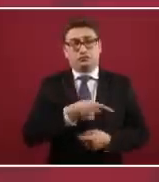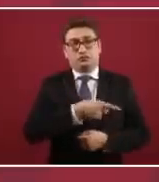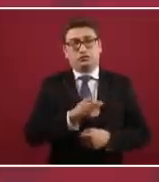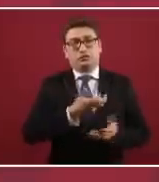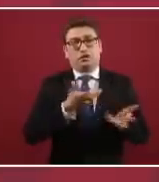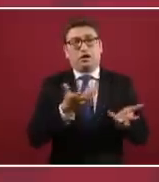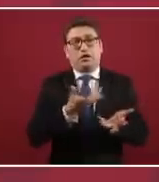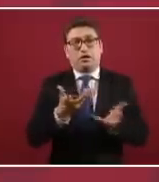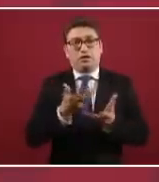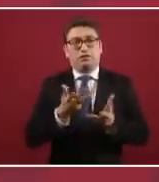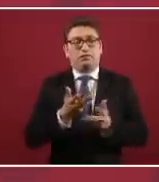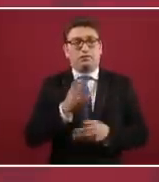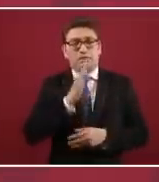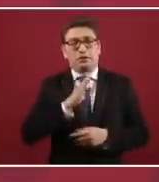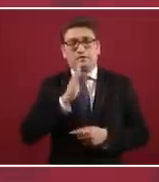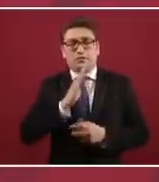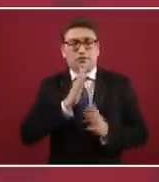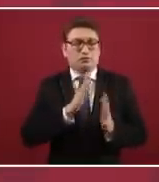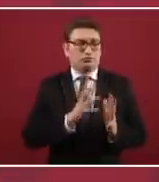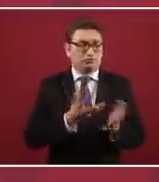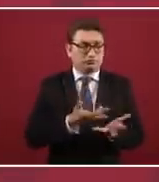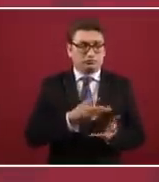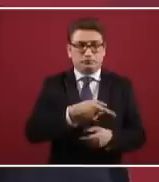actos que